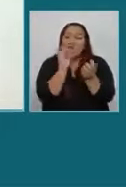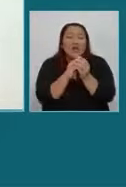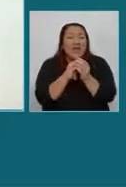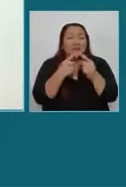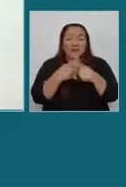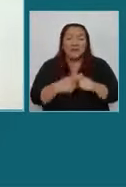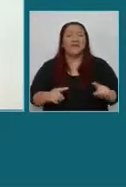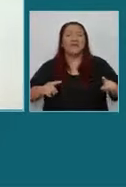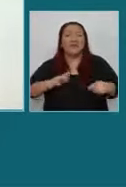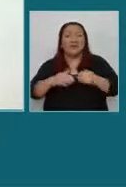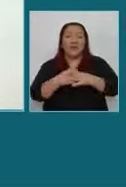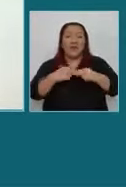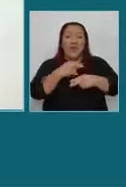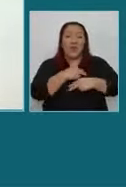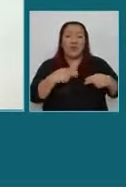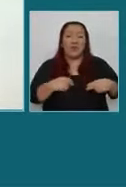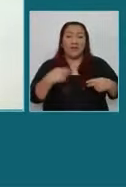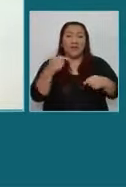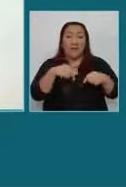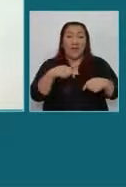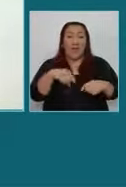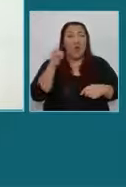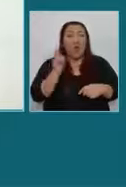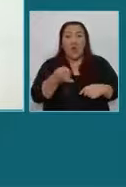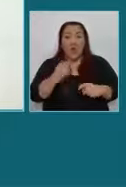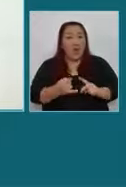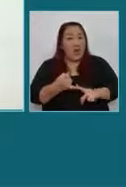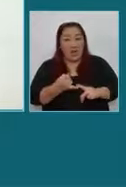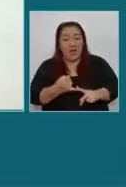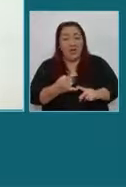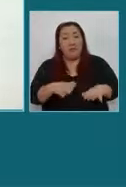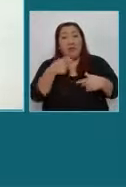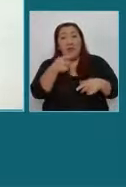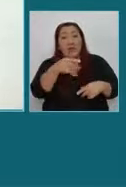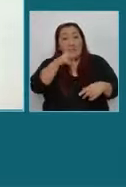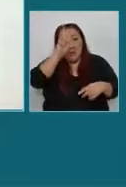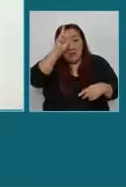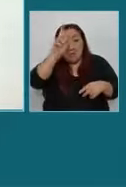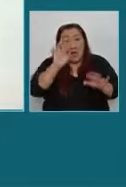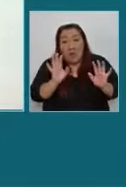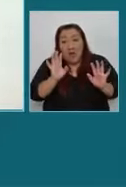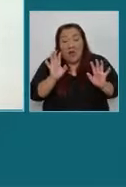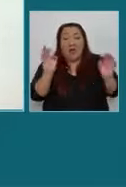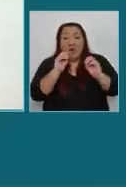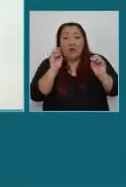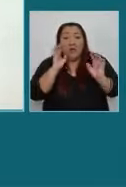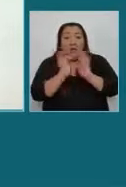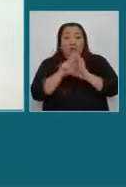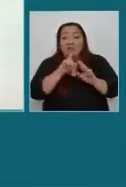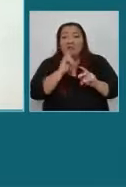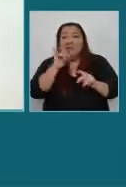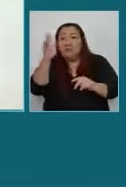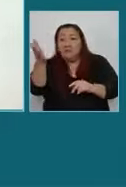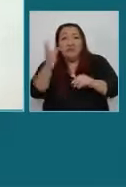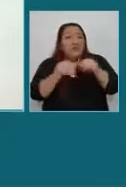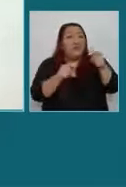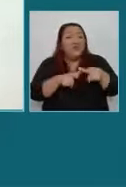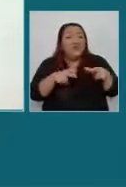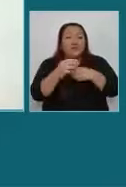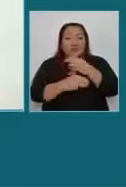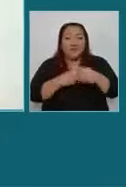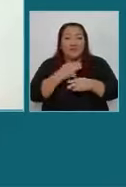en la historia de la humanidad. No solo pasa aquí en Uruguay, seguramente esté pasando en Perú, seguramente esté pasando en Estados Unidos y en otras partes